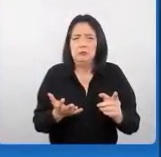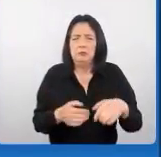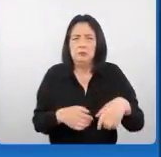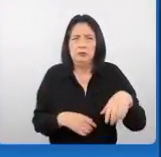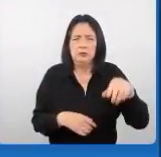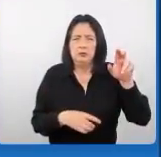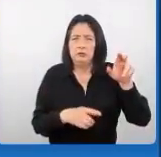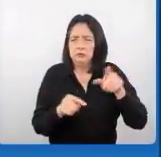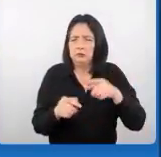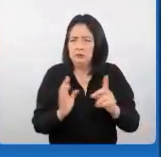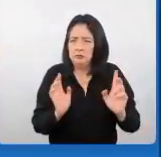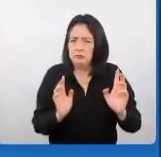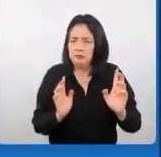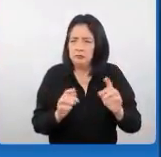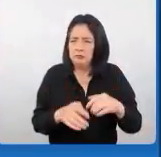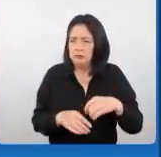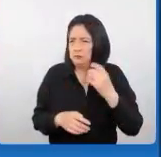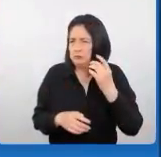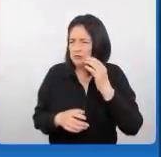que es tan rico en historia de preinca